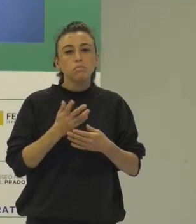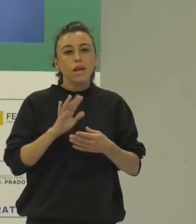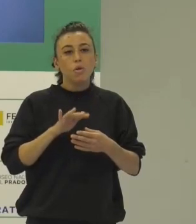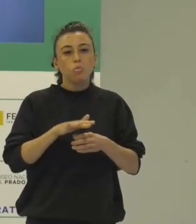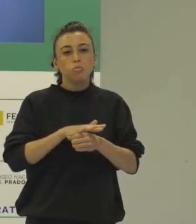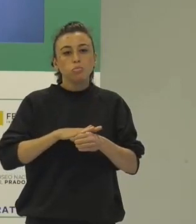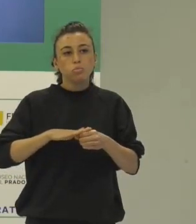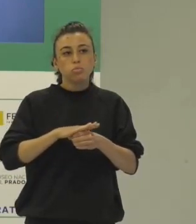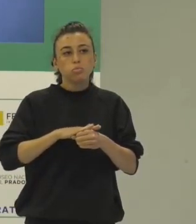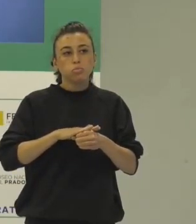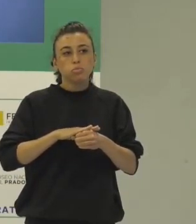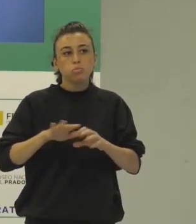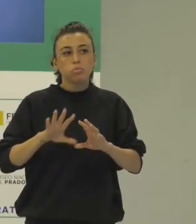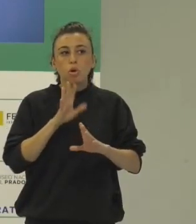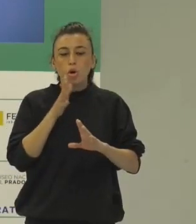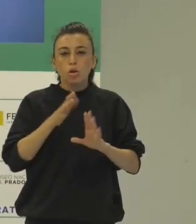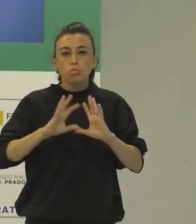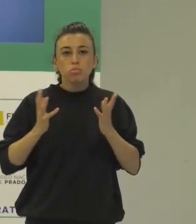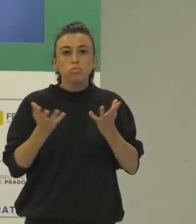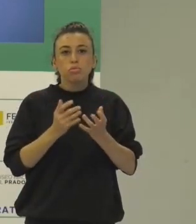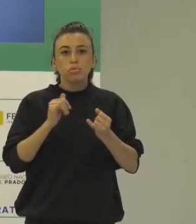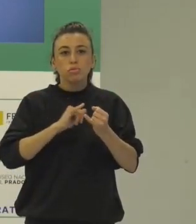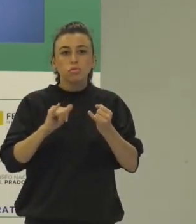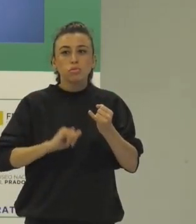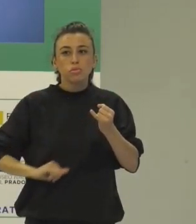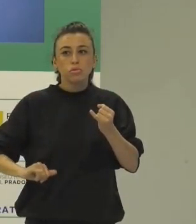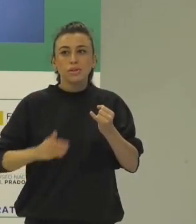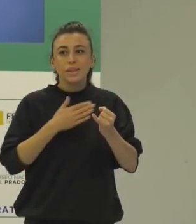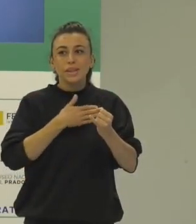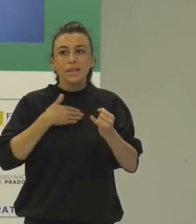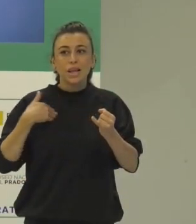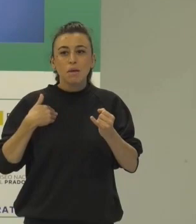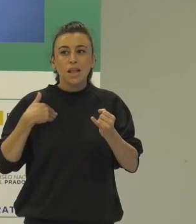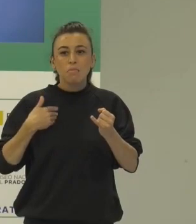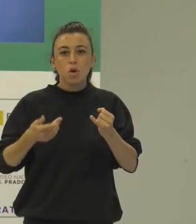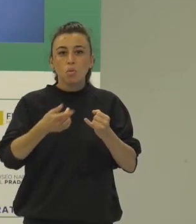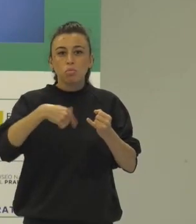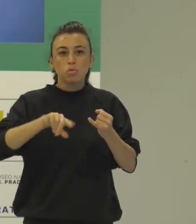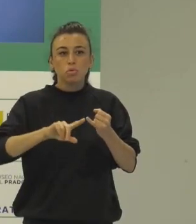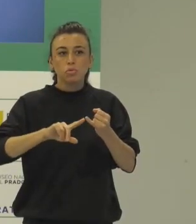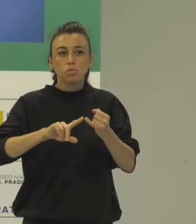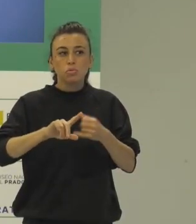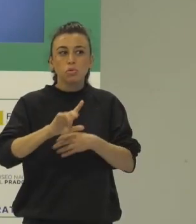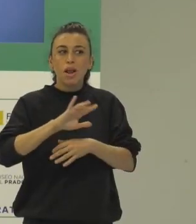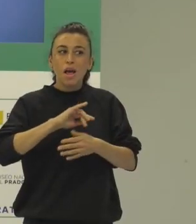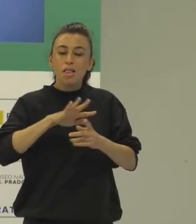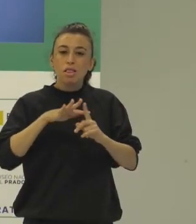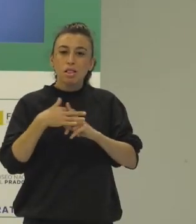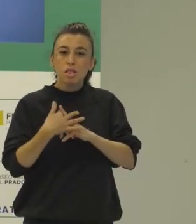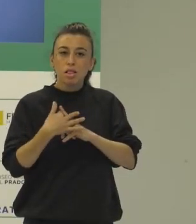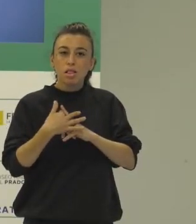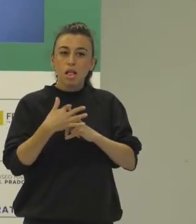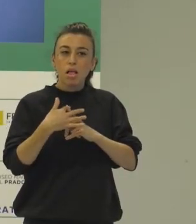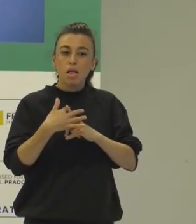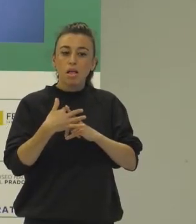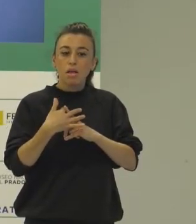Queremos que ustedes, tanto los presentes como a través del streaming, se acerquen a las circunstancias que vive Centroamérica y el